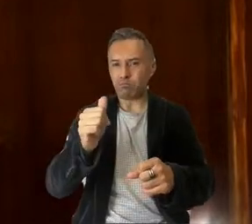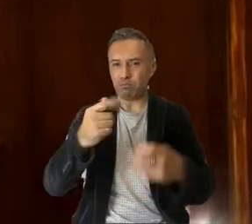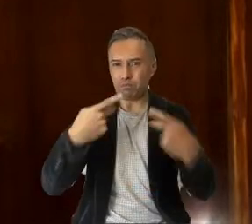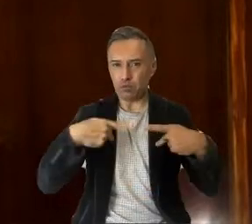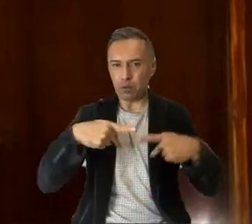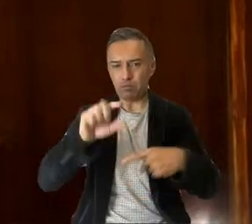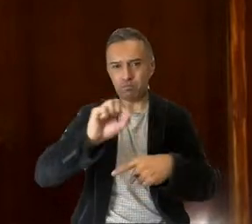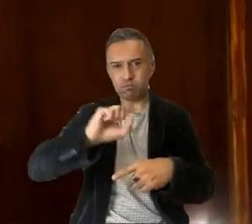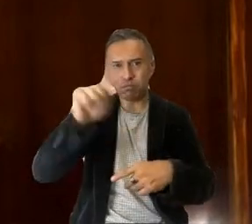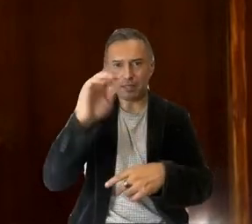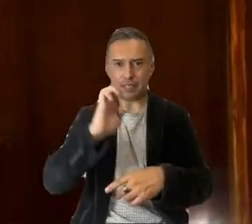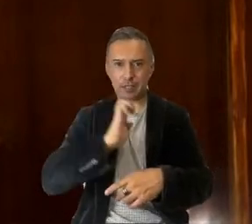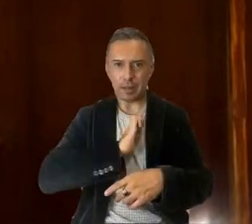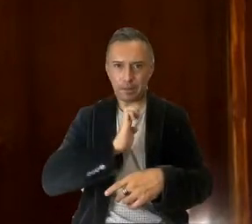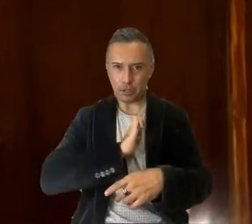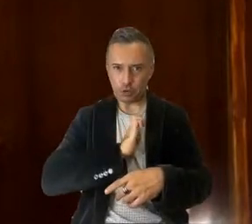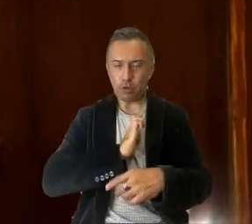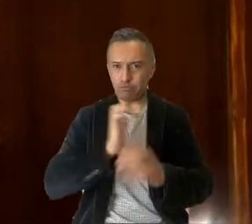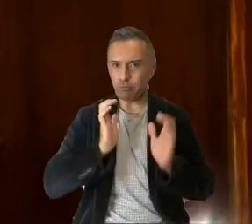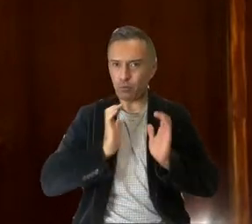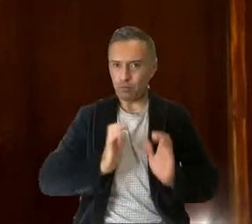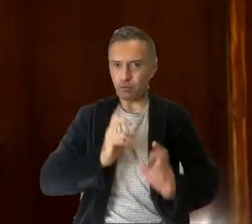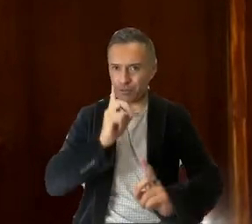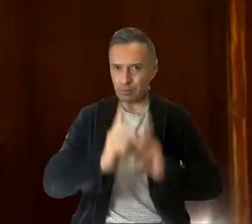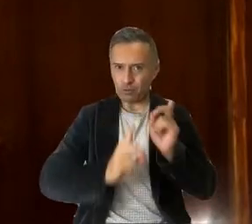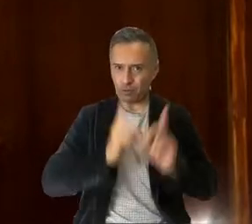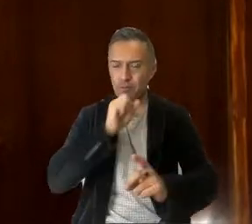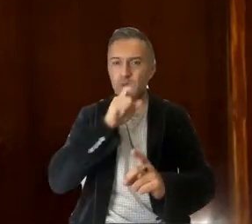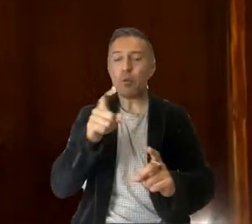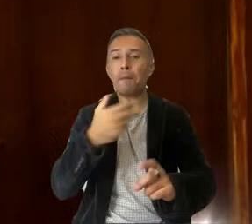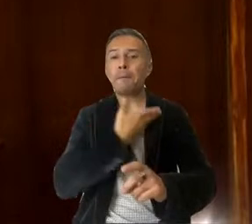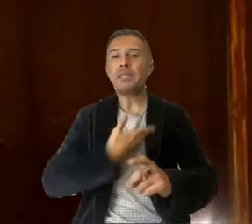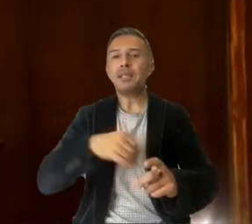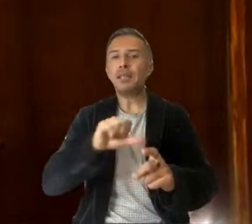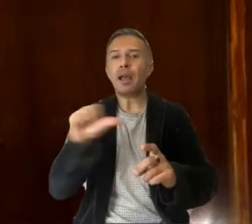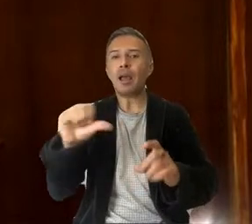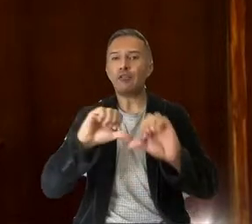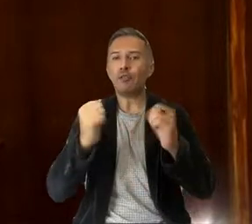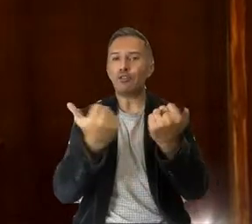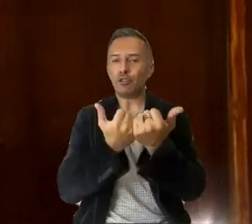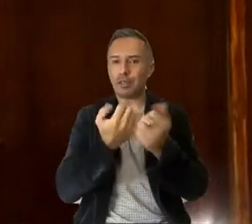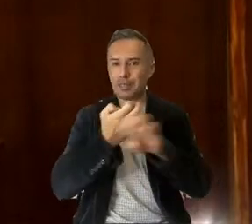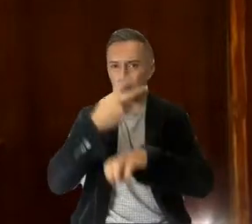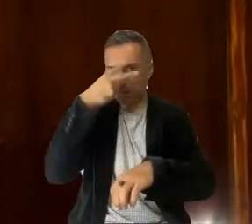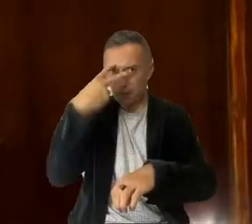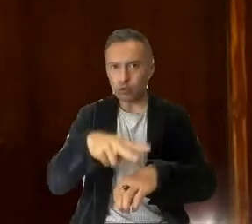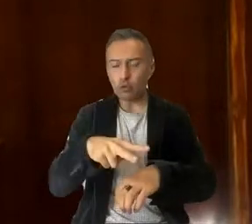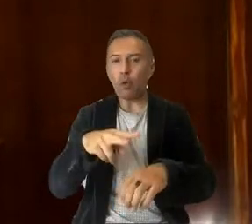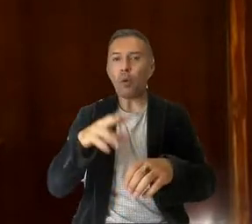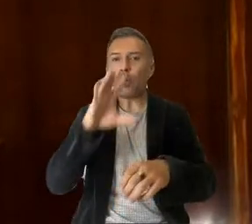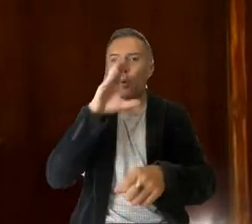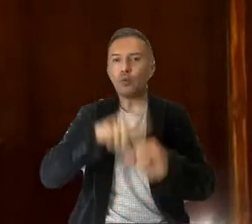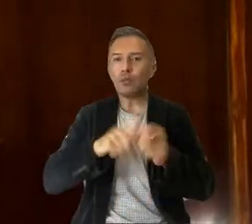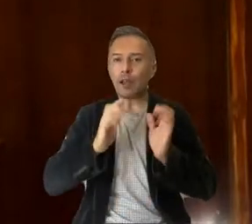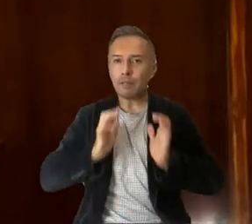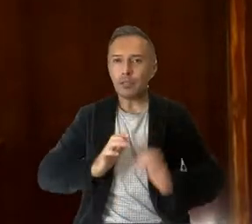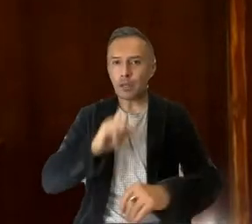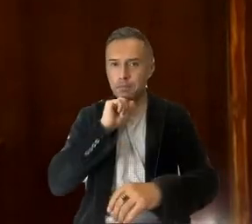Entrenamiento Deportivo y presidente de la Asociación de Profesionales Mexiquenses en Cultura Física y del